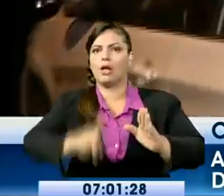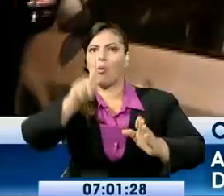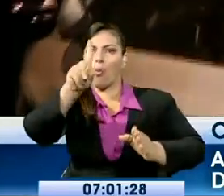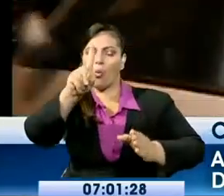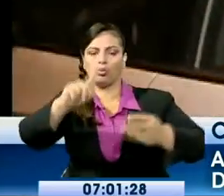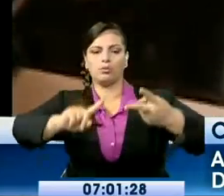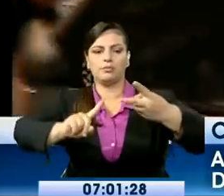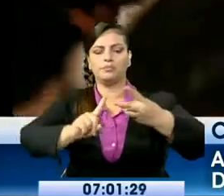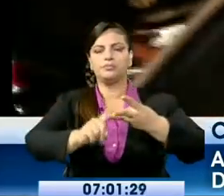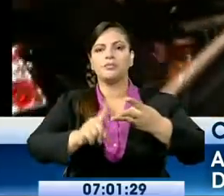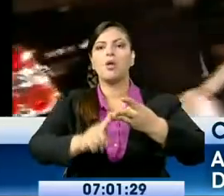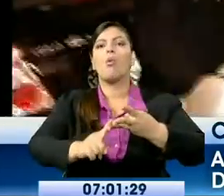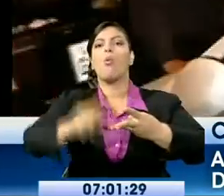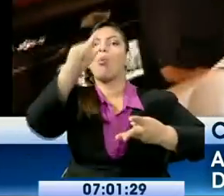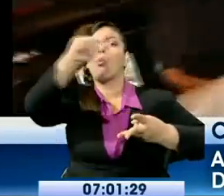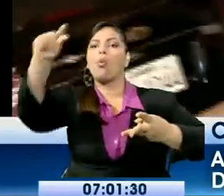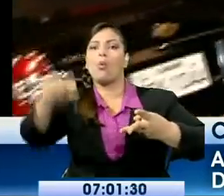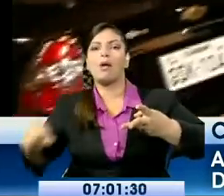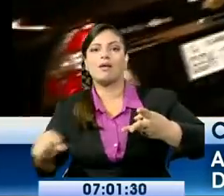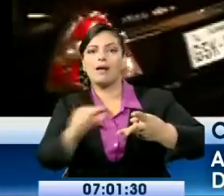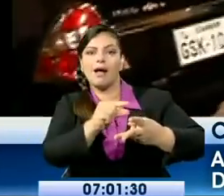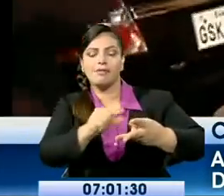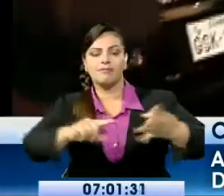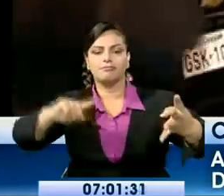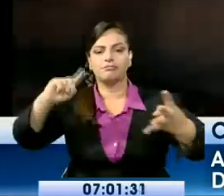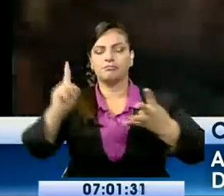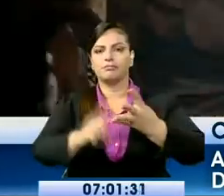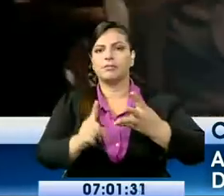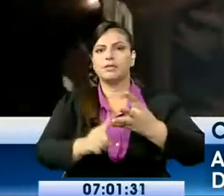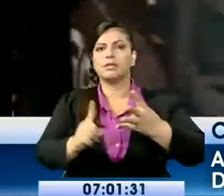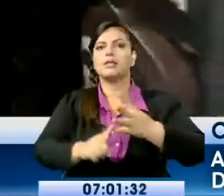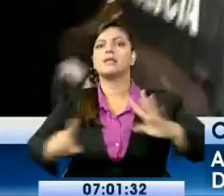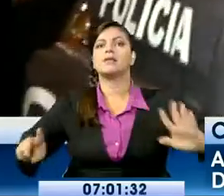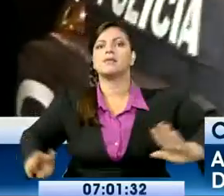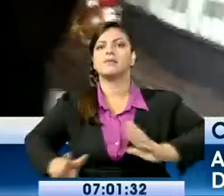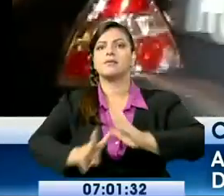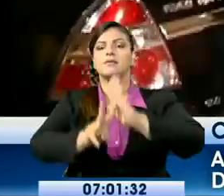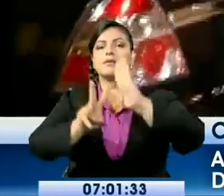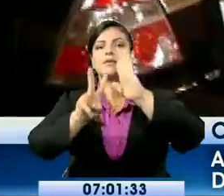Ciudadela, Villa España, Cooperativa Limonal, entre otros.